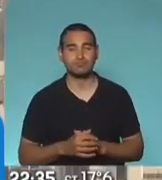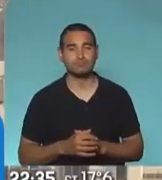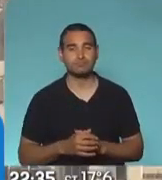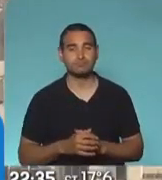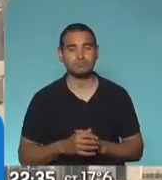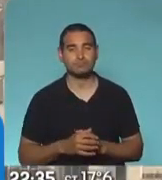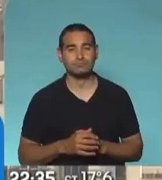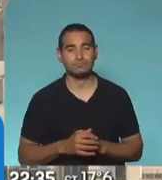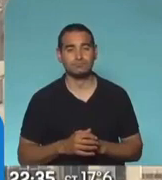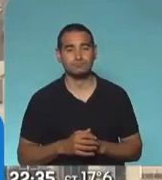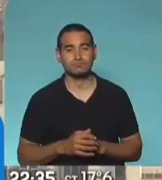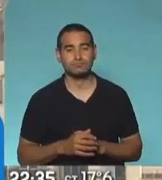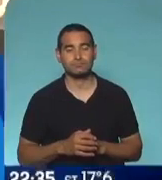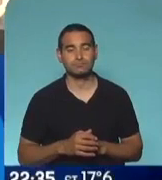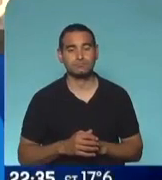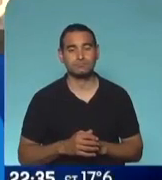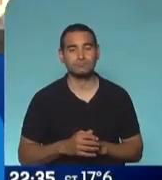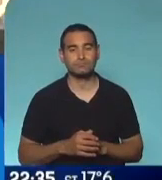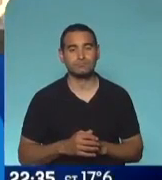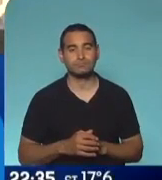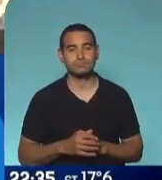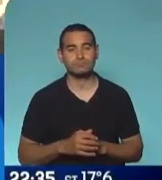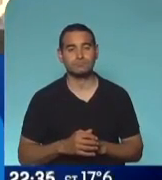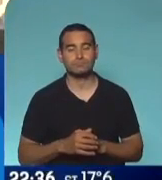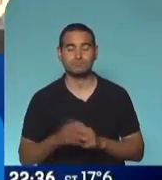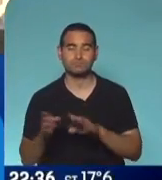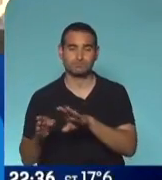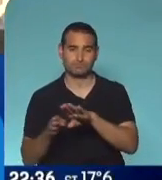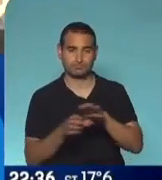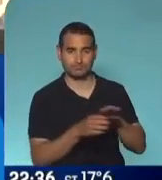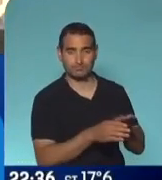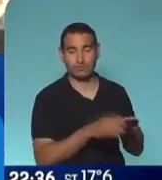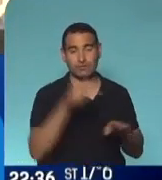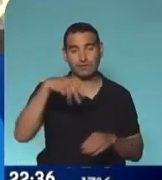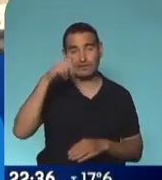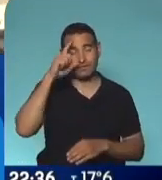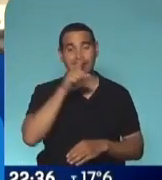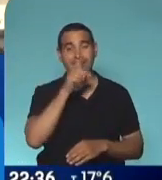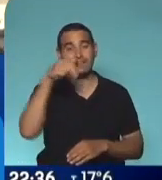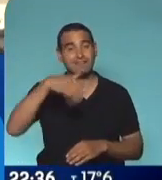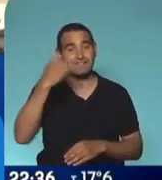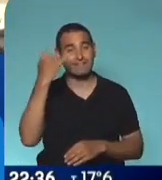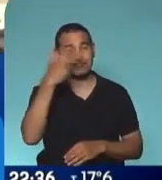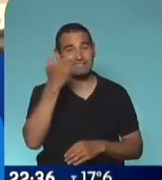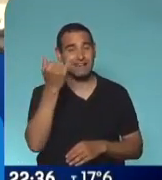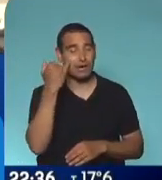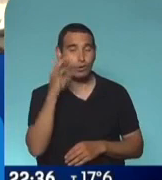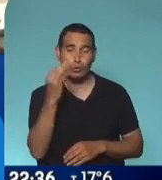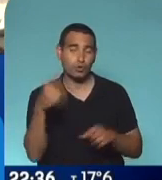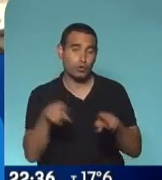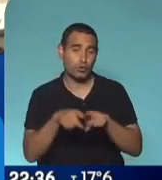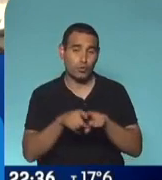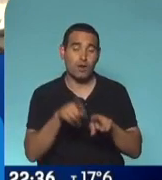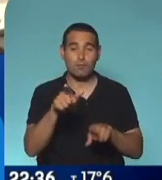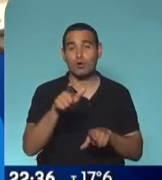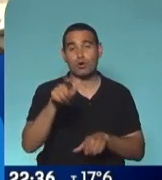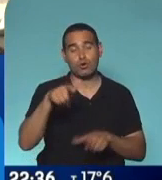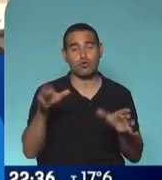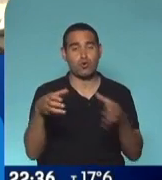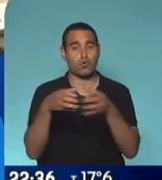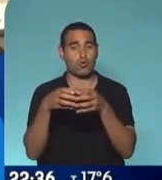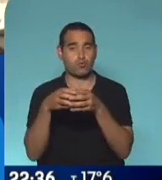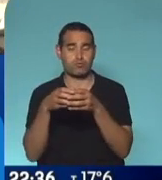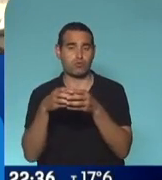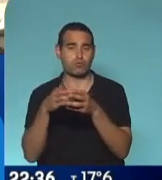del electorado israelí en esa materia. Y por el otro lado, Netanyahu le pasa lo mismo, pero con los ortodoxos, los